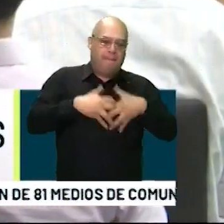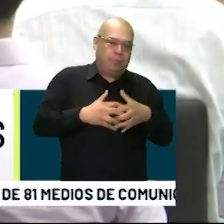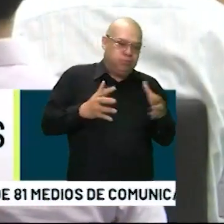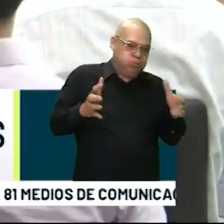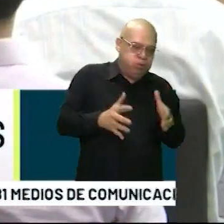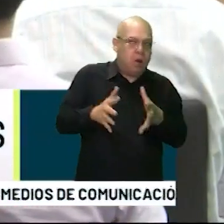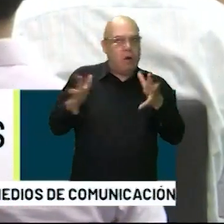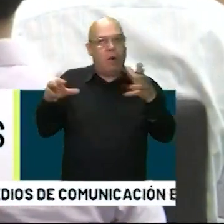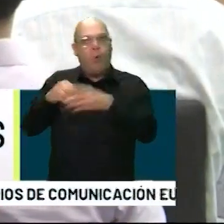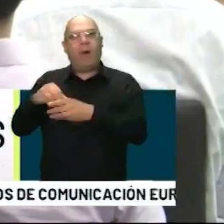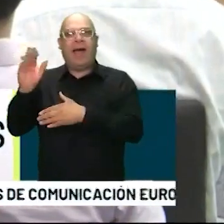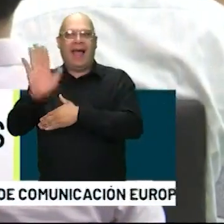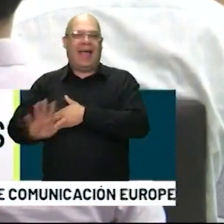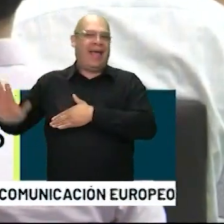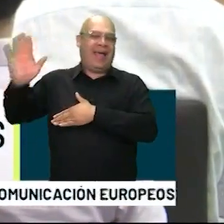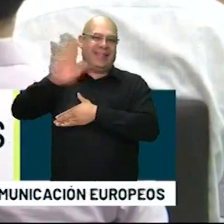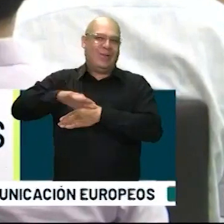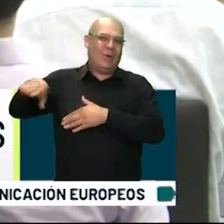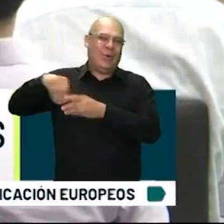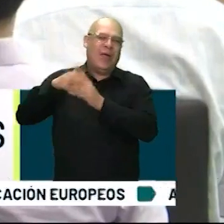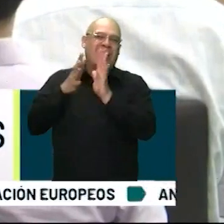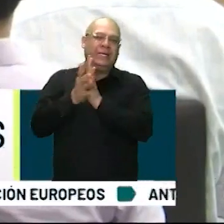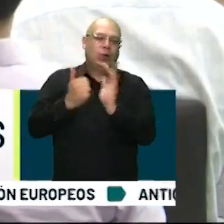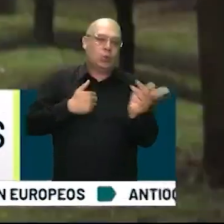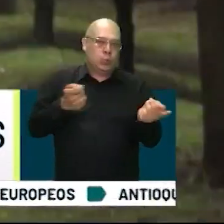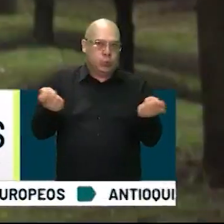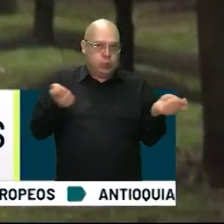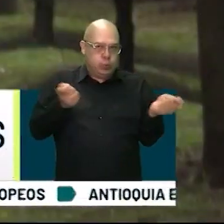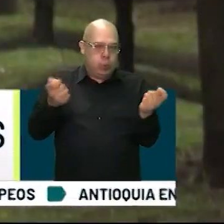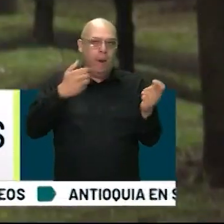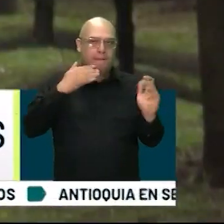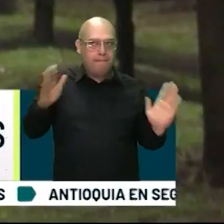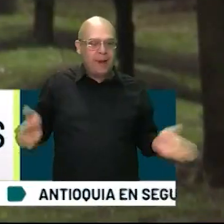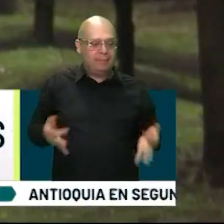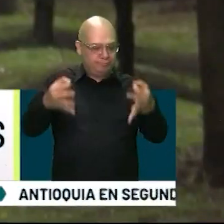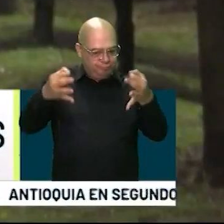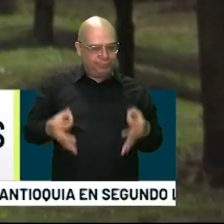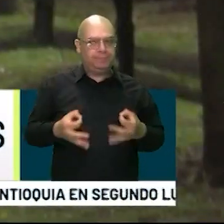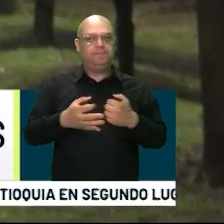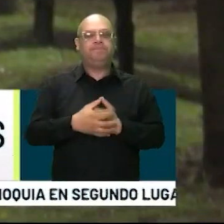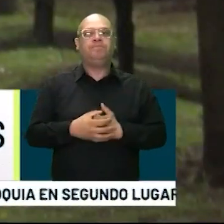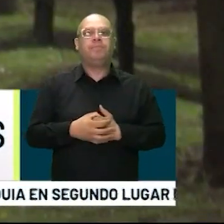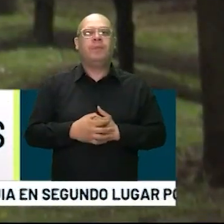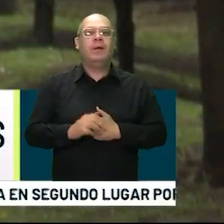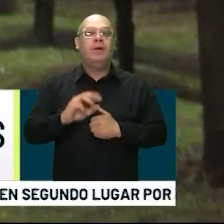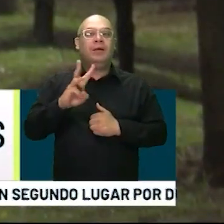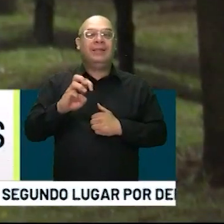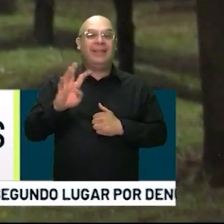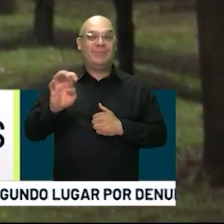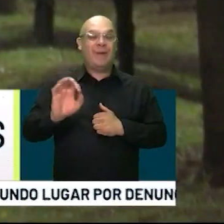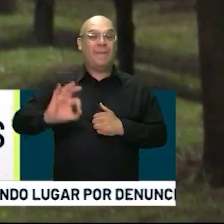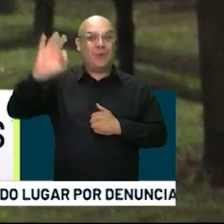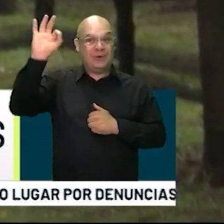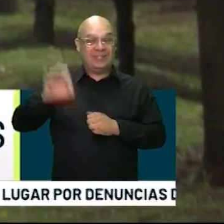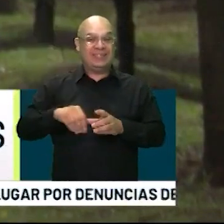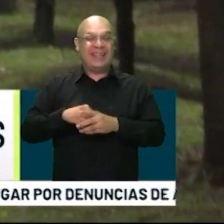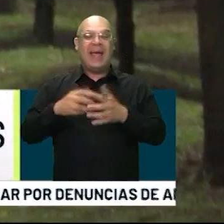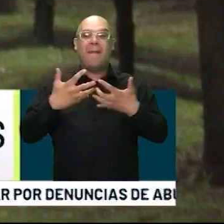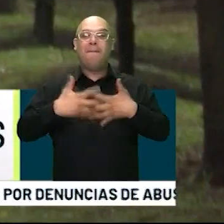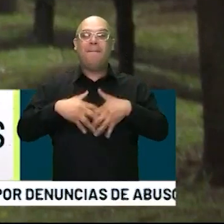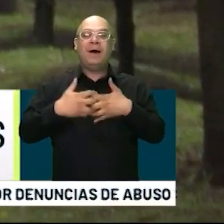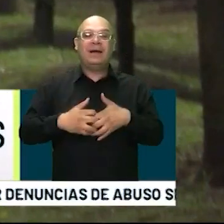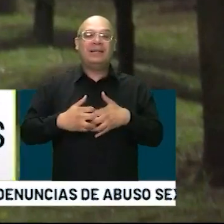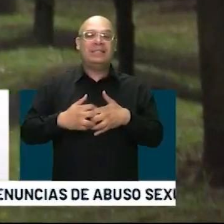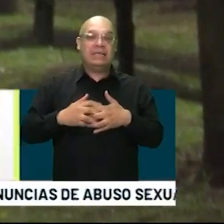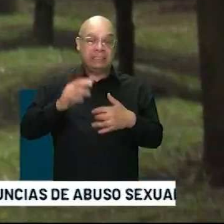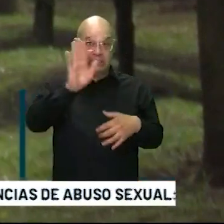departamento para lograr el punto de equilibrio y su maduración el 89 por de las empresas en el departamento